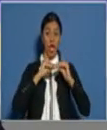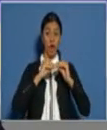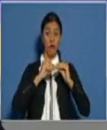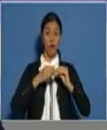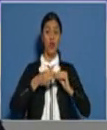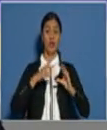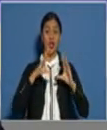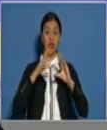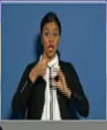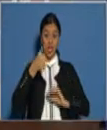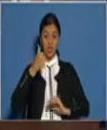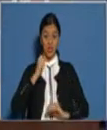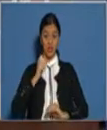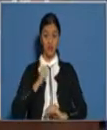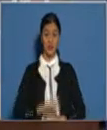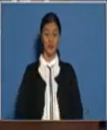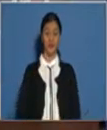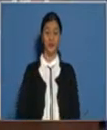ayer.